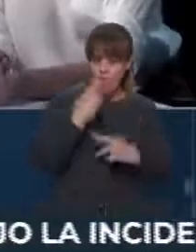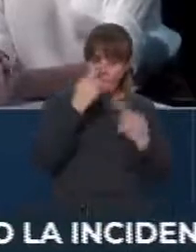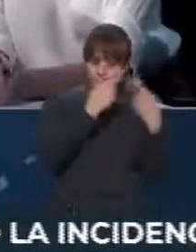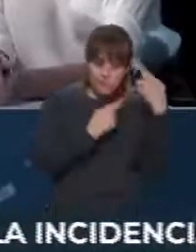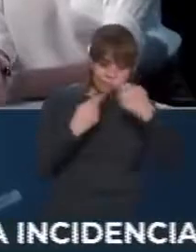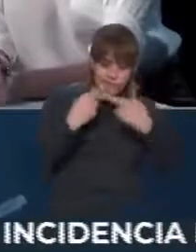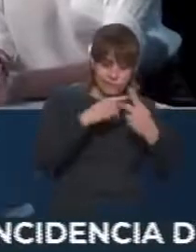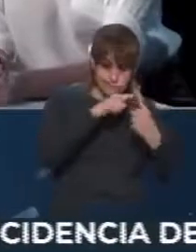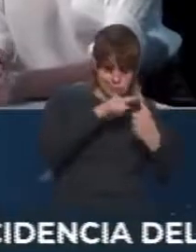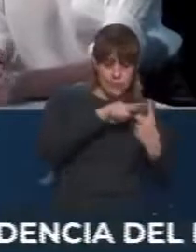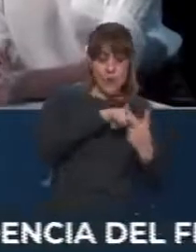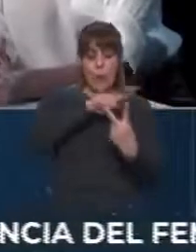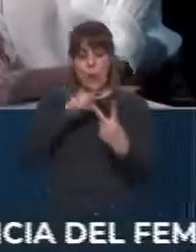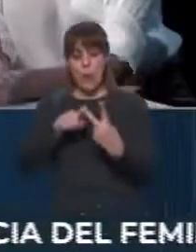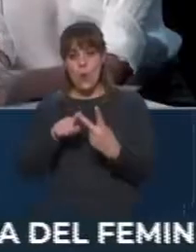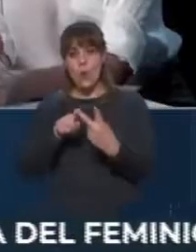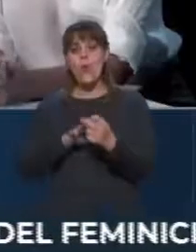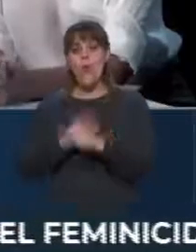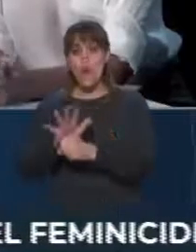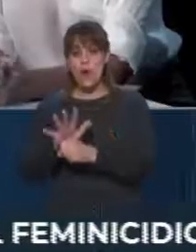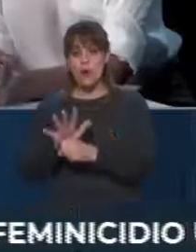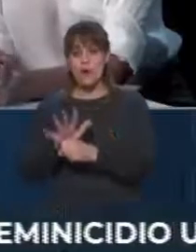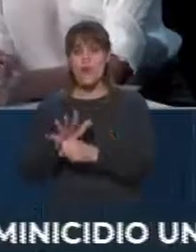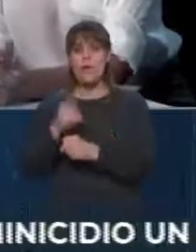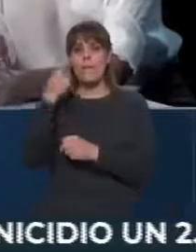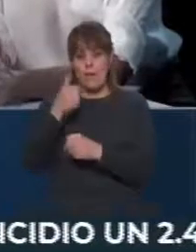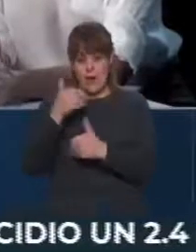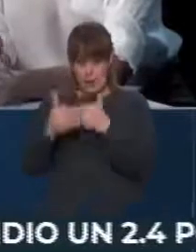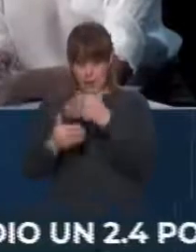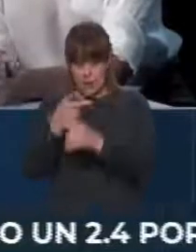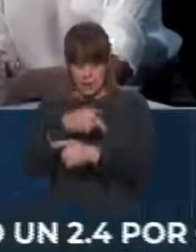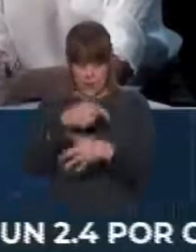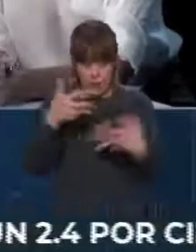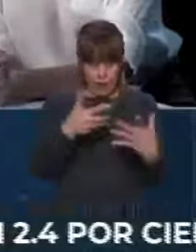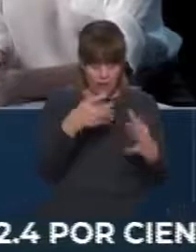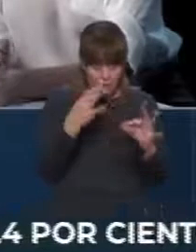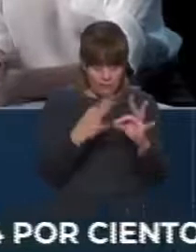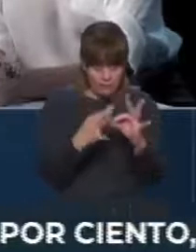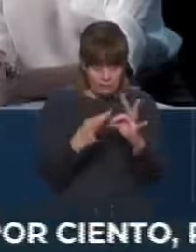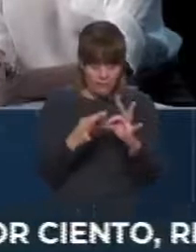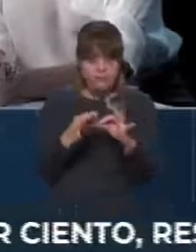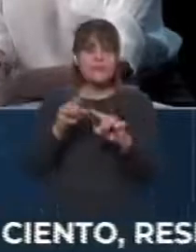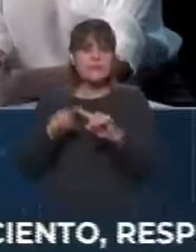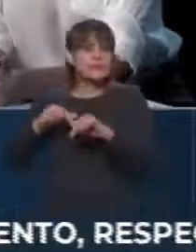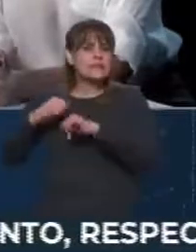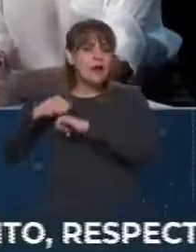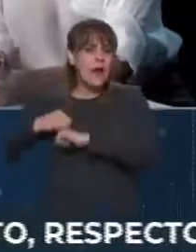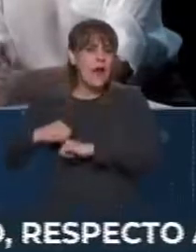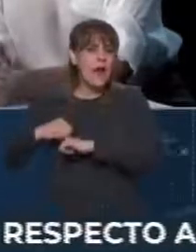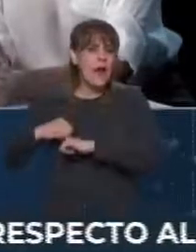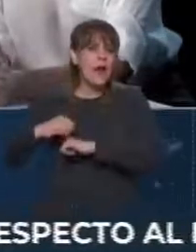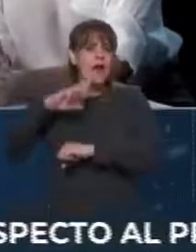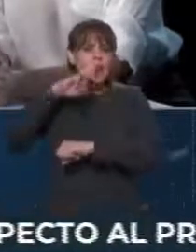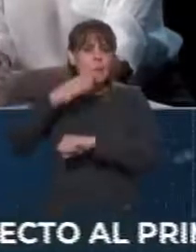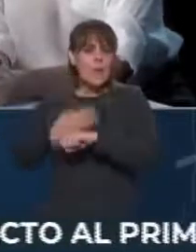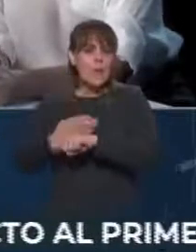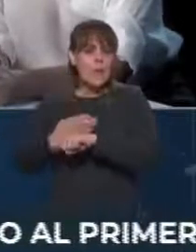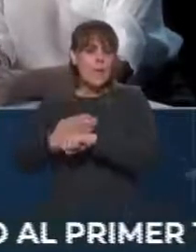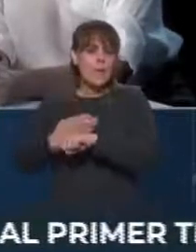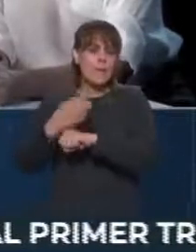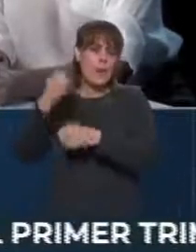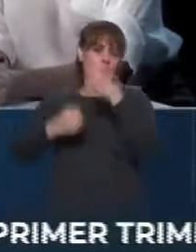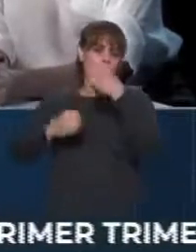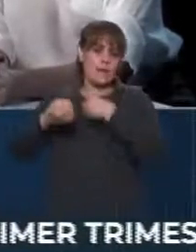revisada. Por otro lado, tenemos también que la viabilidad para este proyecto pues tendría que recaer en el ministro Saldívar. Y